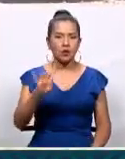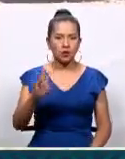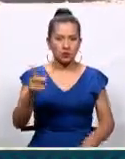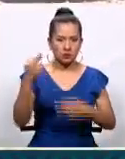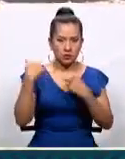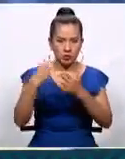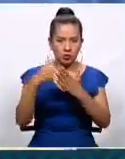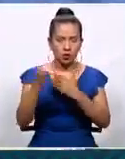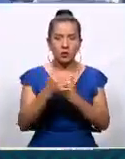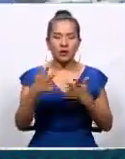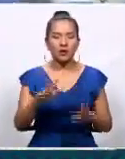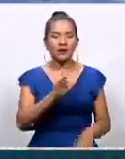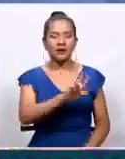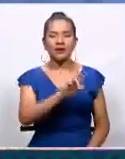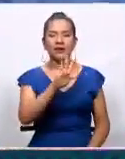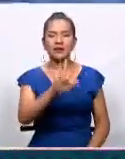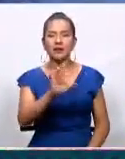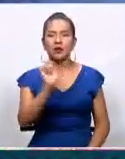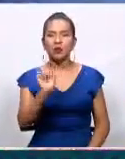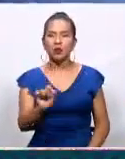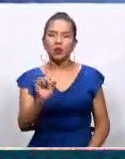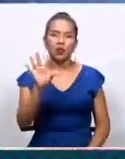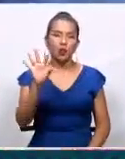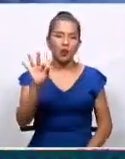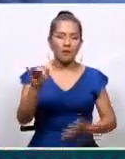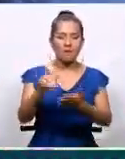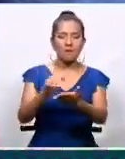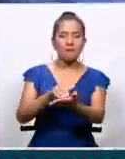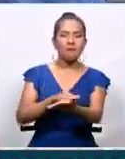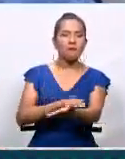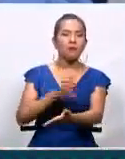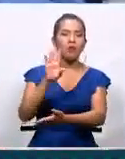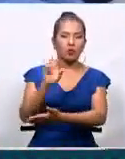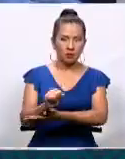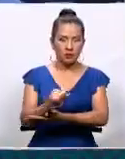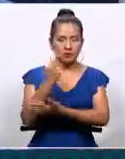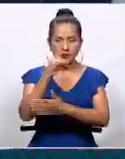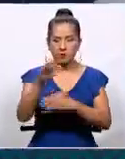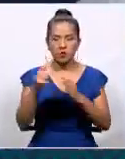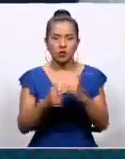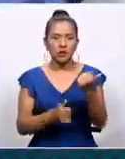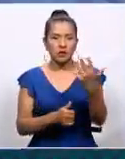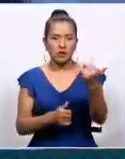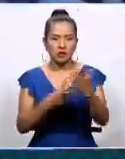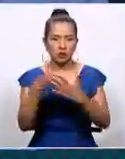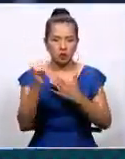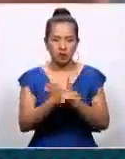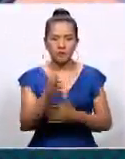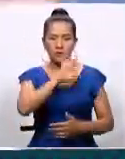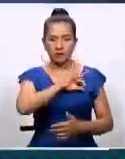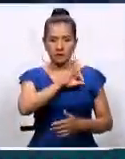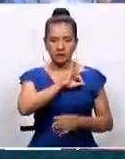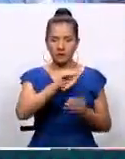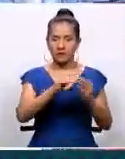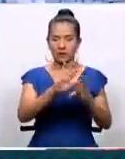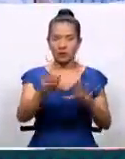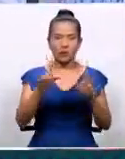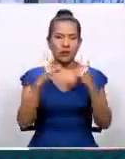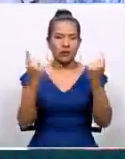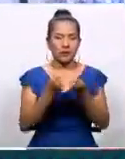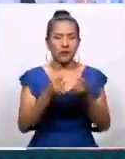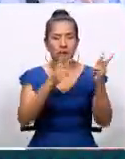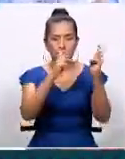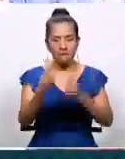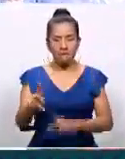comprometiendo 35.9 millones de bolivianos para 15 proyectos que beneficiarán a los departamentos de Pando,